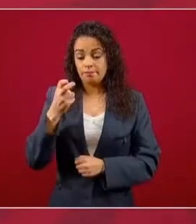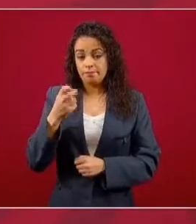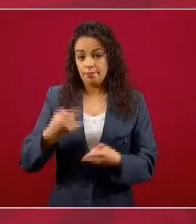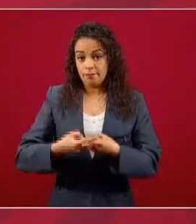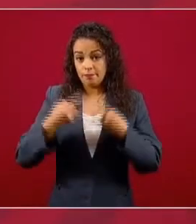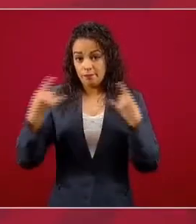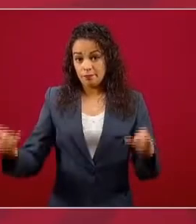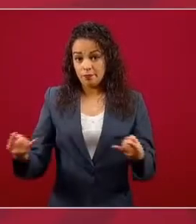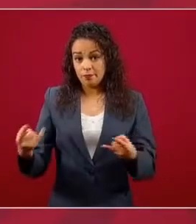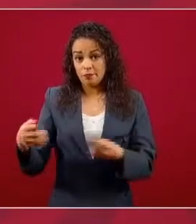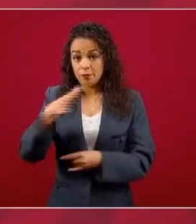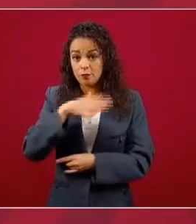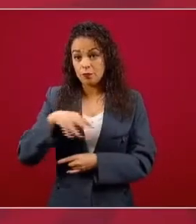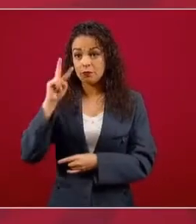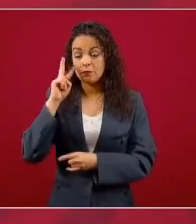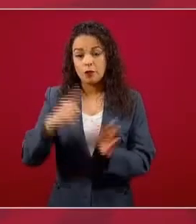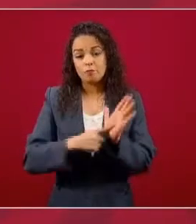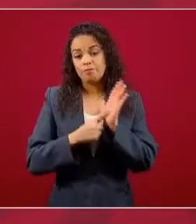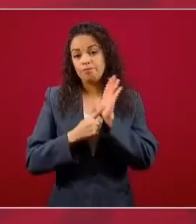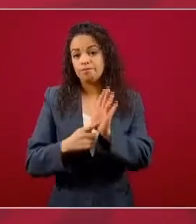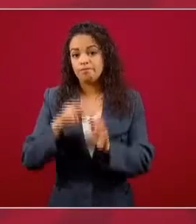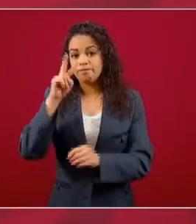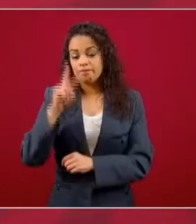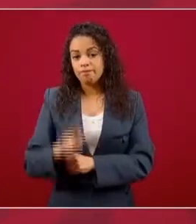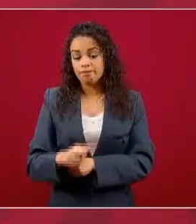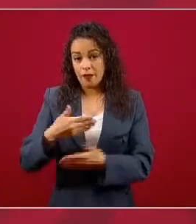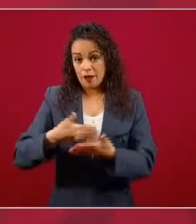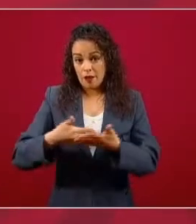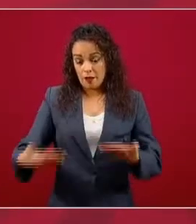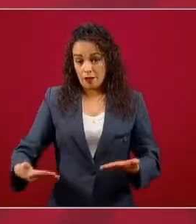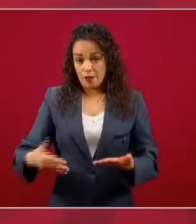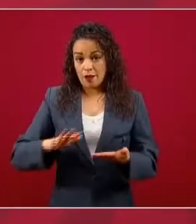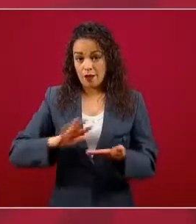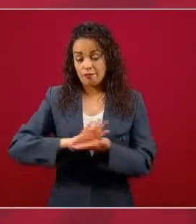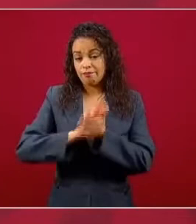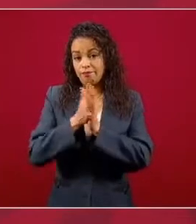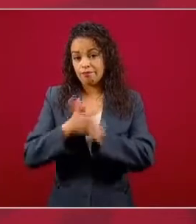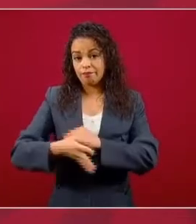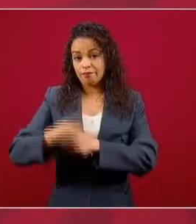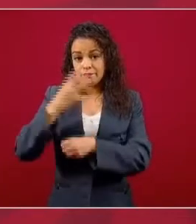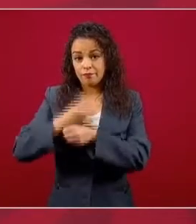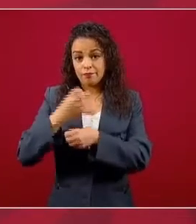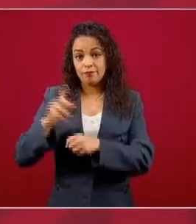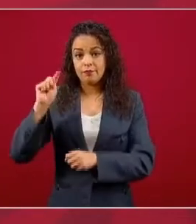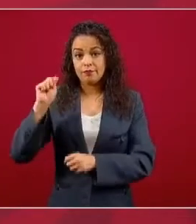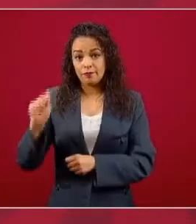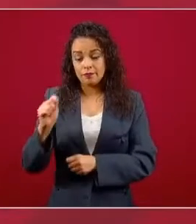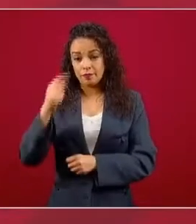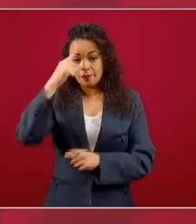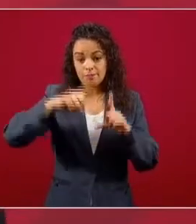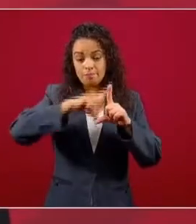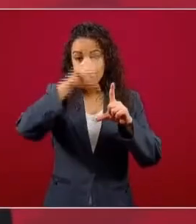contribuirá con determinación en la cuarta transformación a construir un país armónico